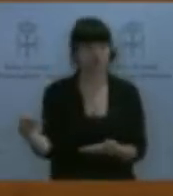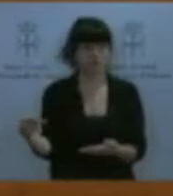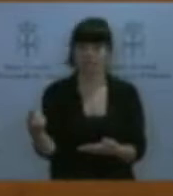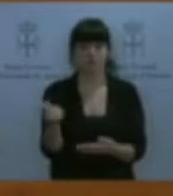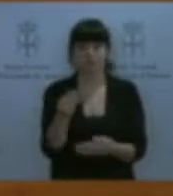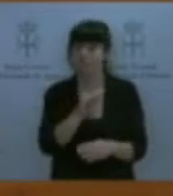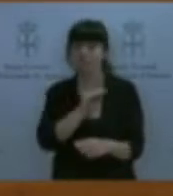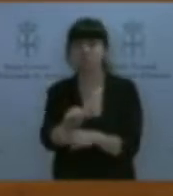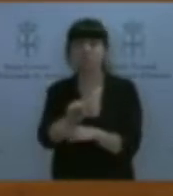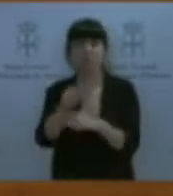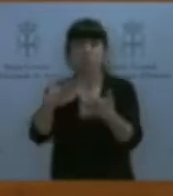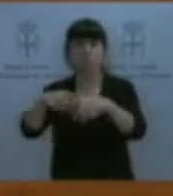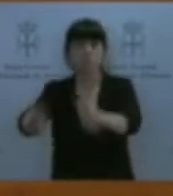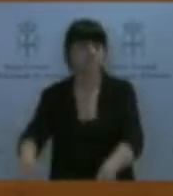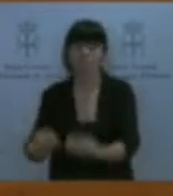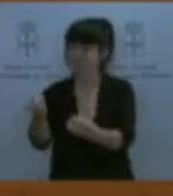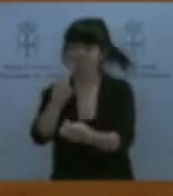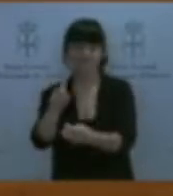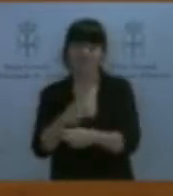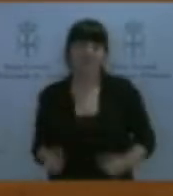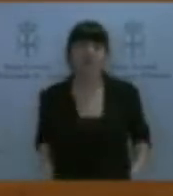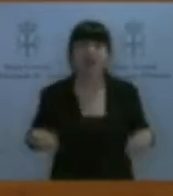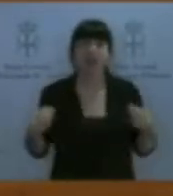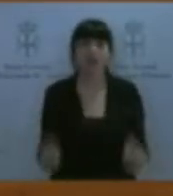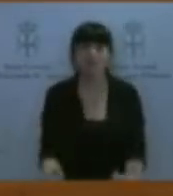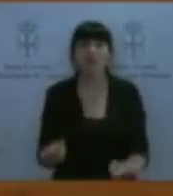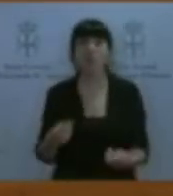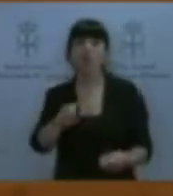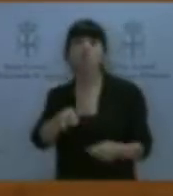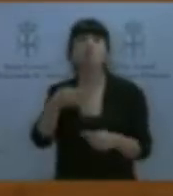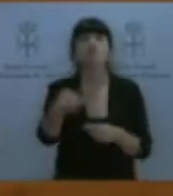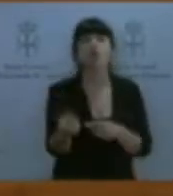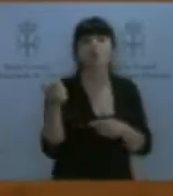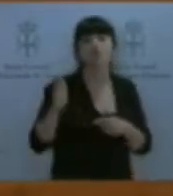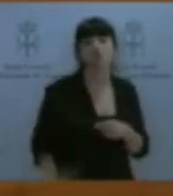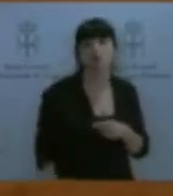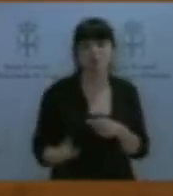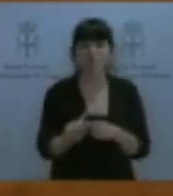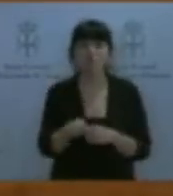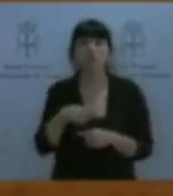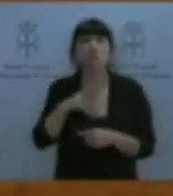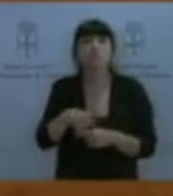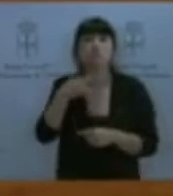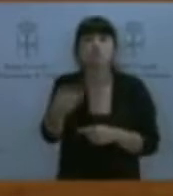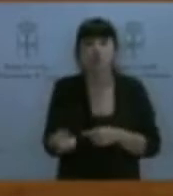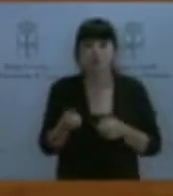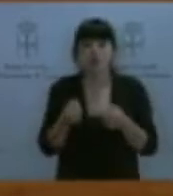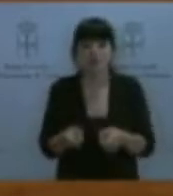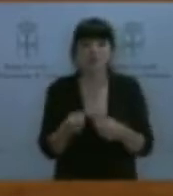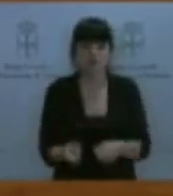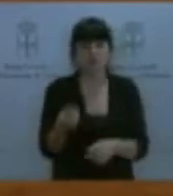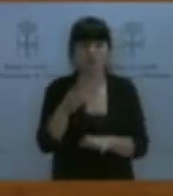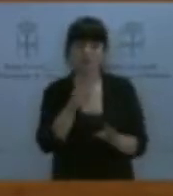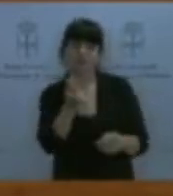en sobrecostes, sobresueldos y prevaricaciones. Nos encontramos hoy ante la última oportunidad para dejar